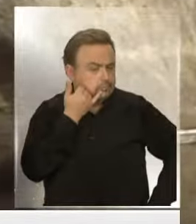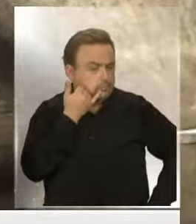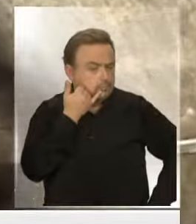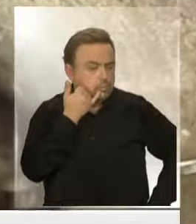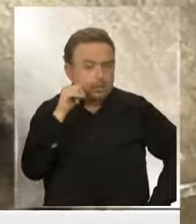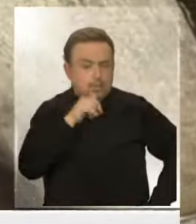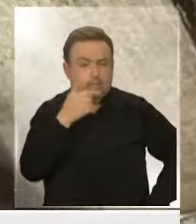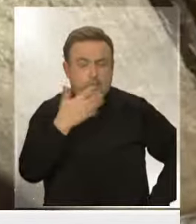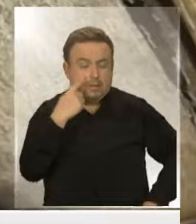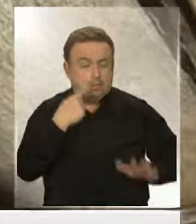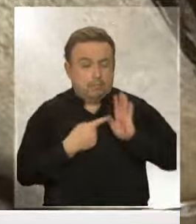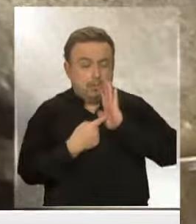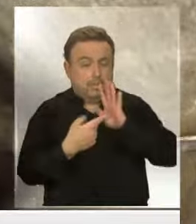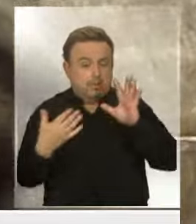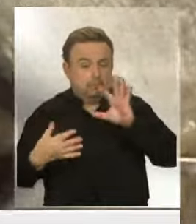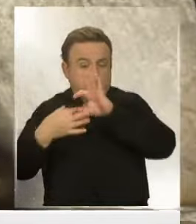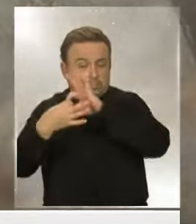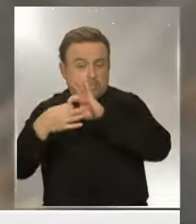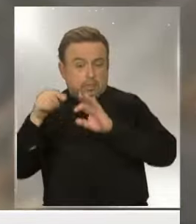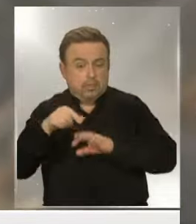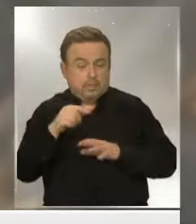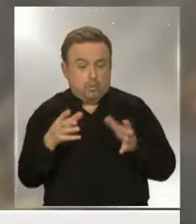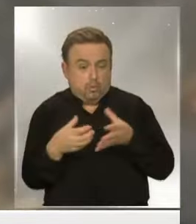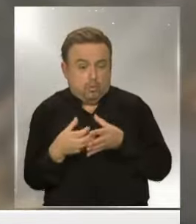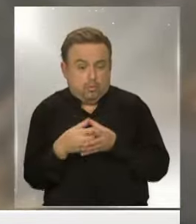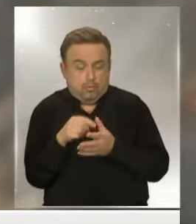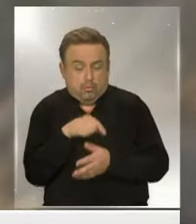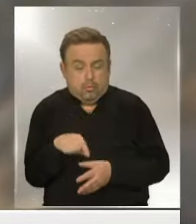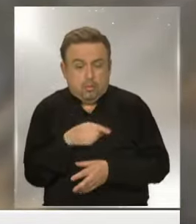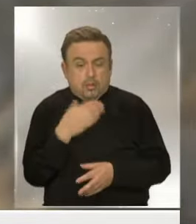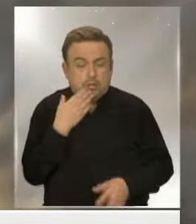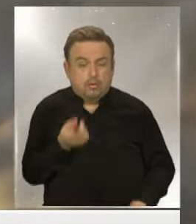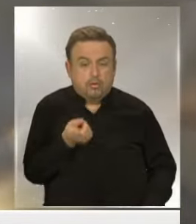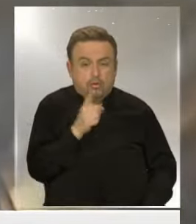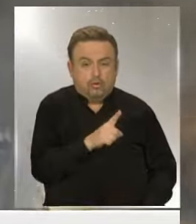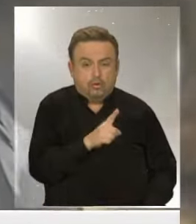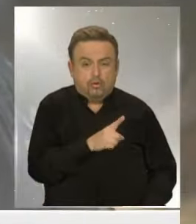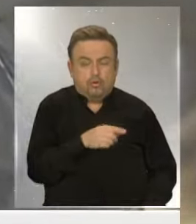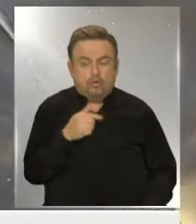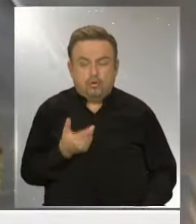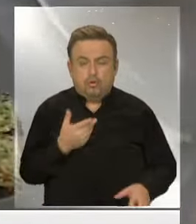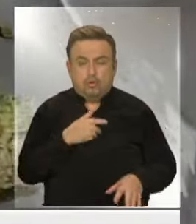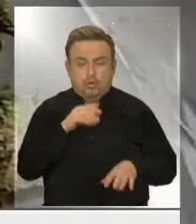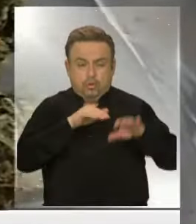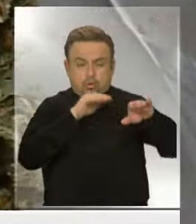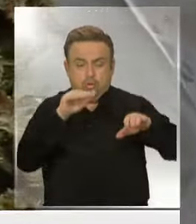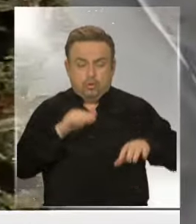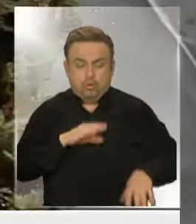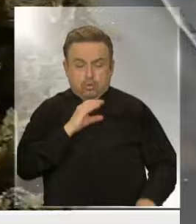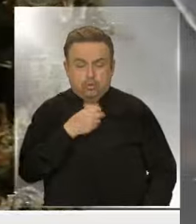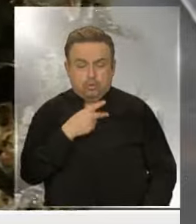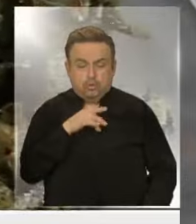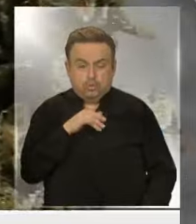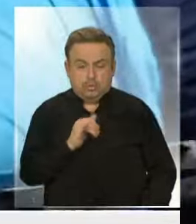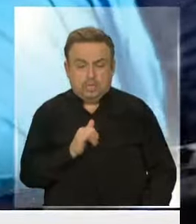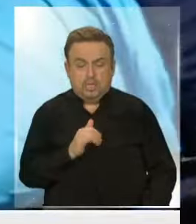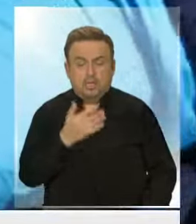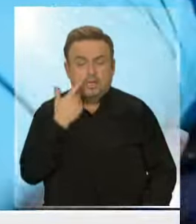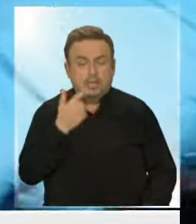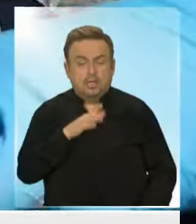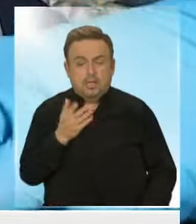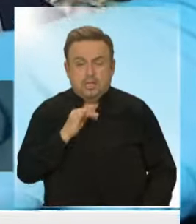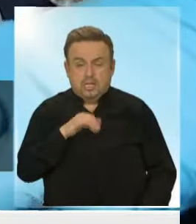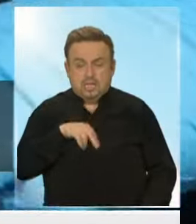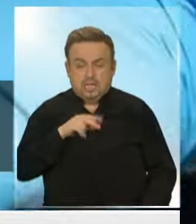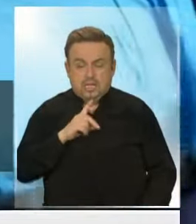para demostrar los vínculos y funciones de la banda. Esta conversación corresponde a un llamado del Chucky Indica con un proveedor de la